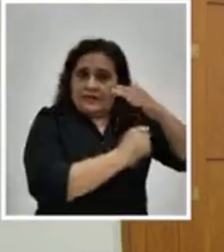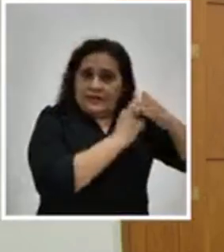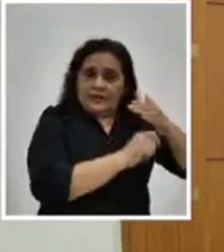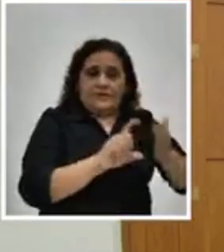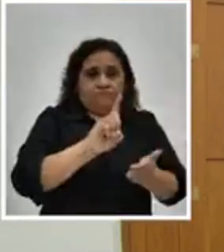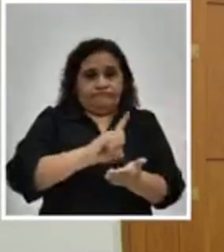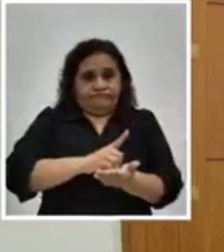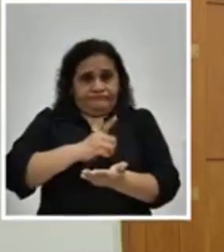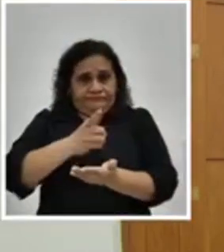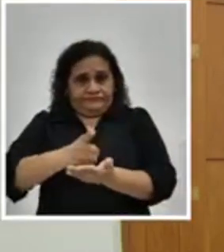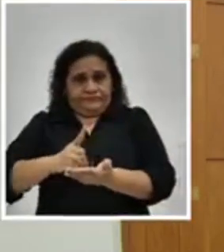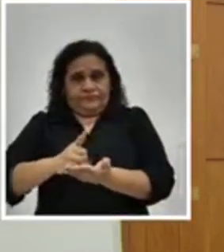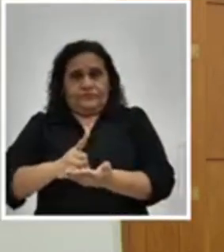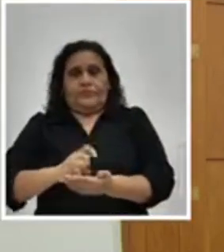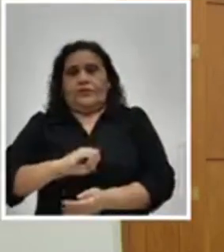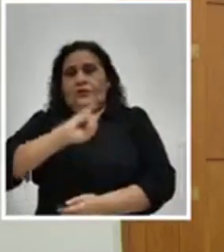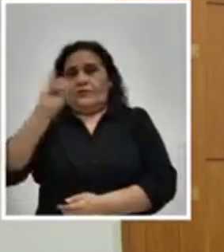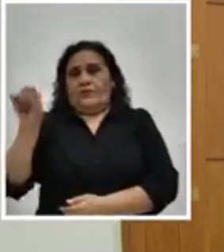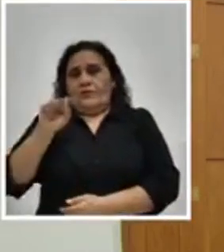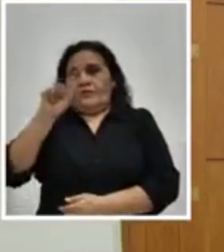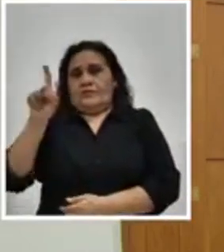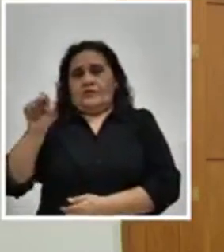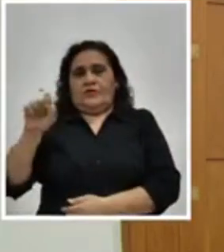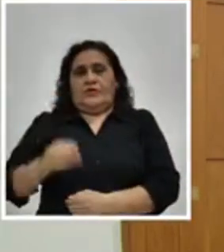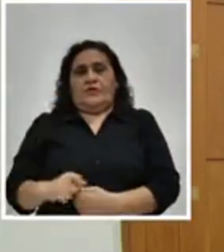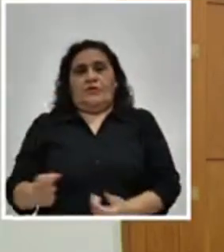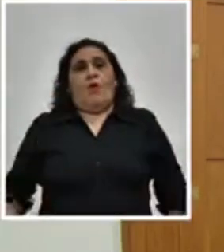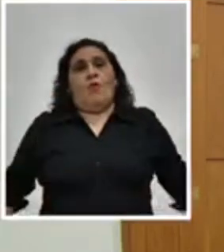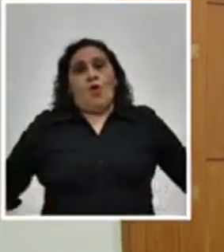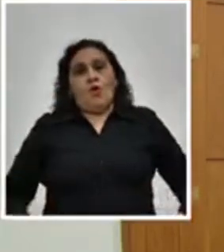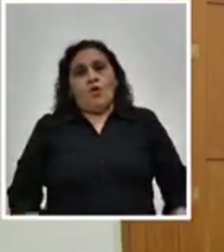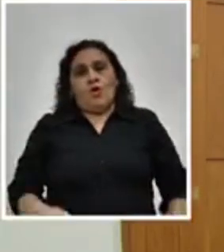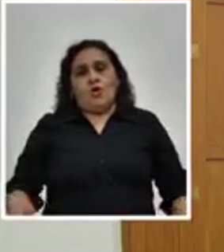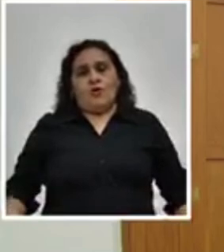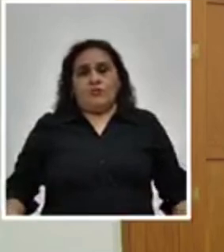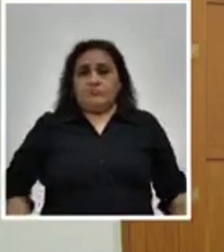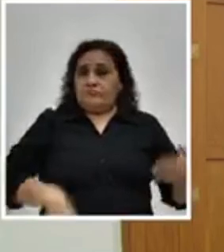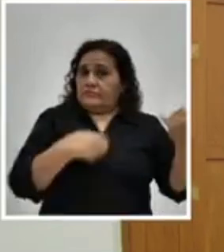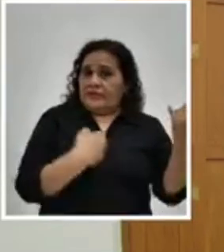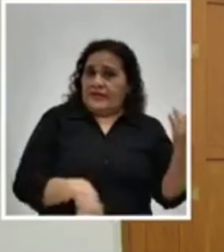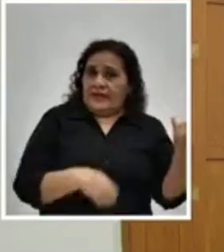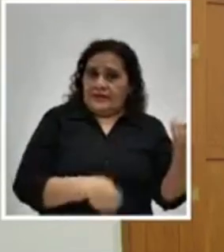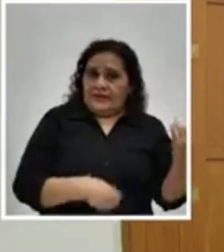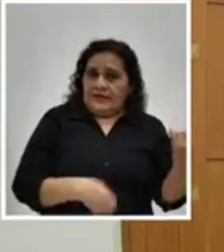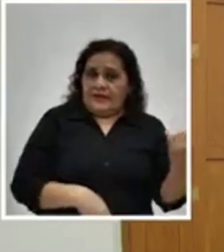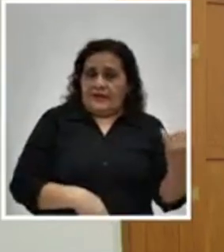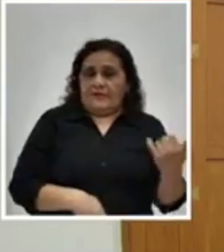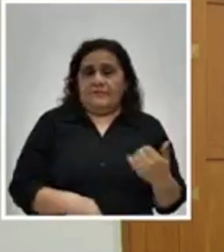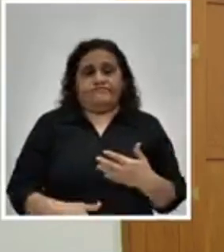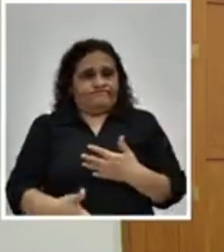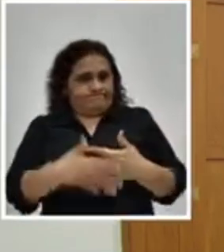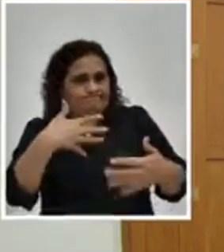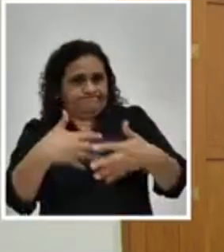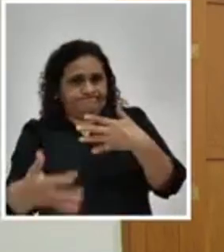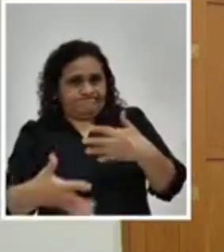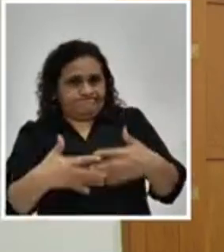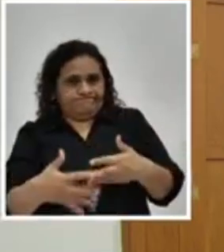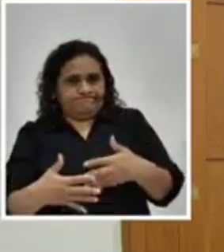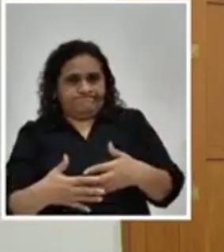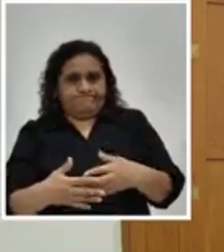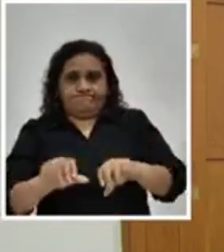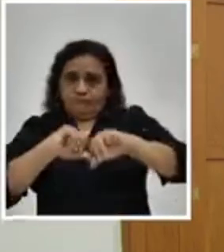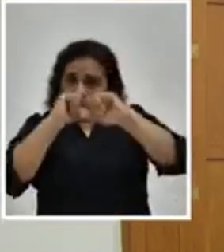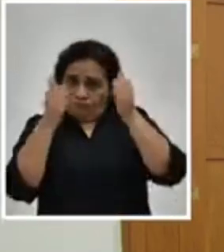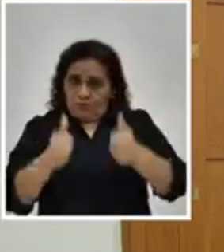clásica, jazz, folclor mexicano, guitarra popular, manualidades, artes